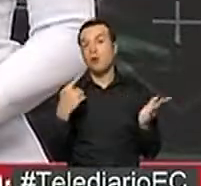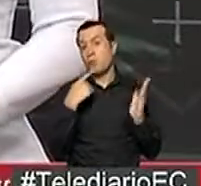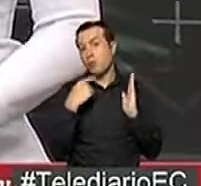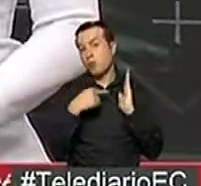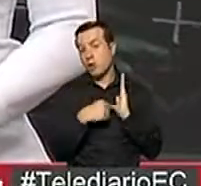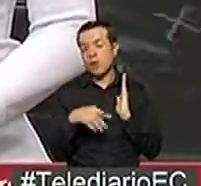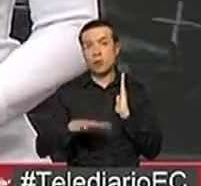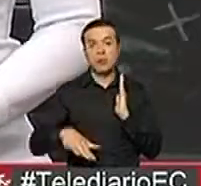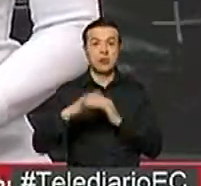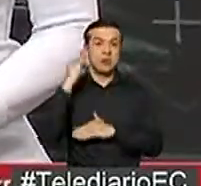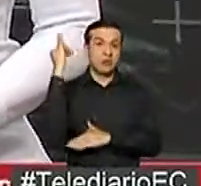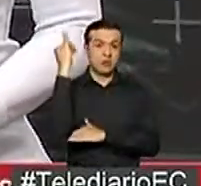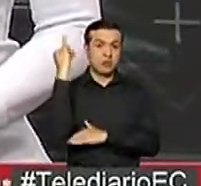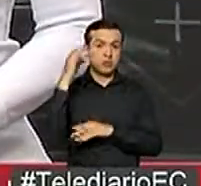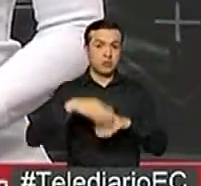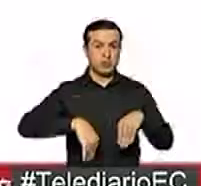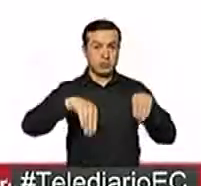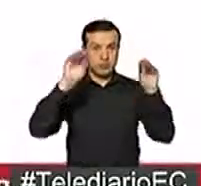la industria textil.